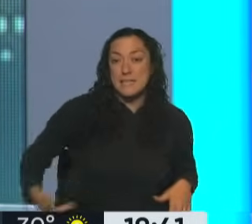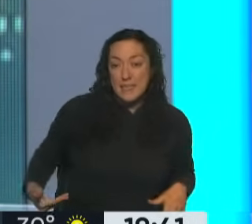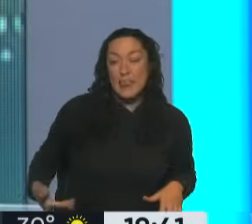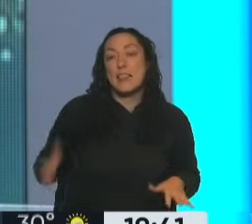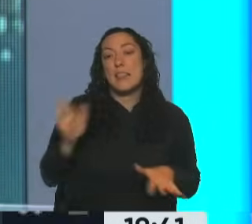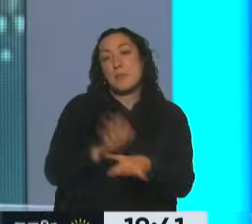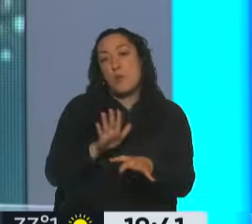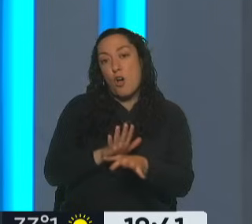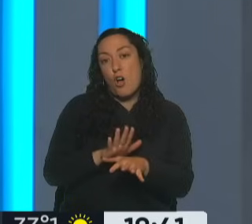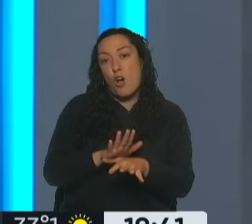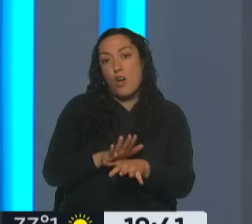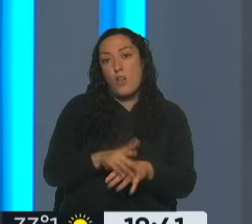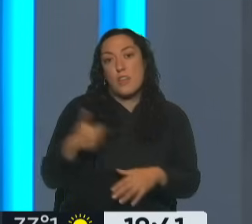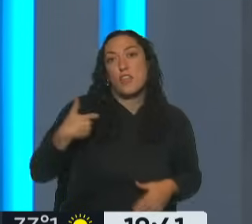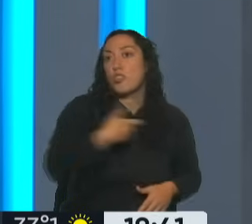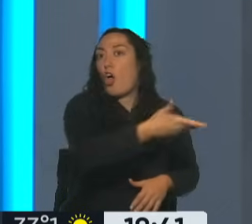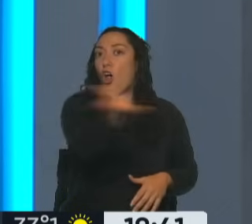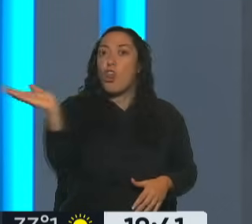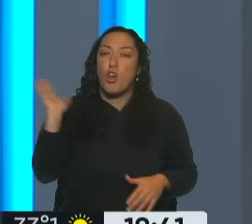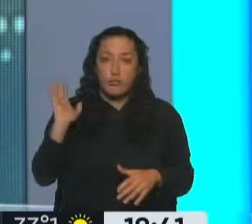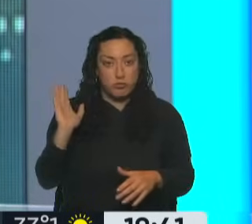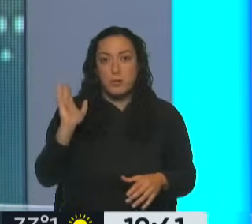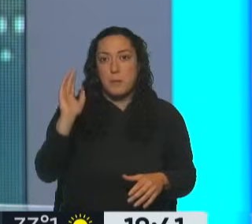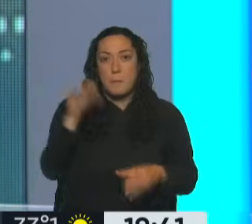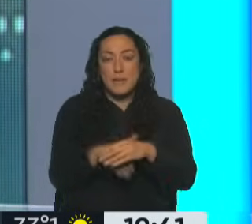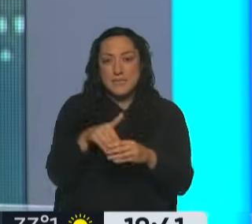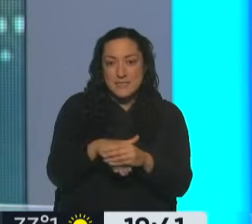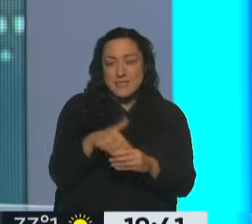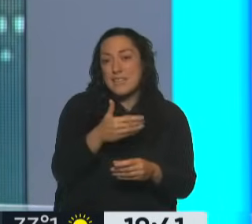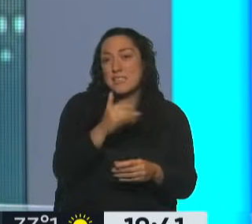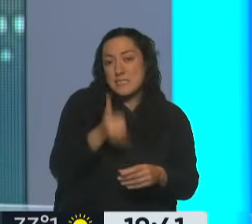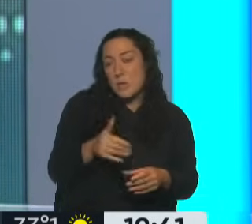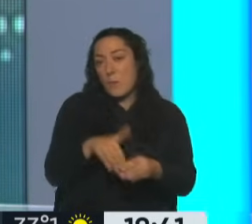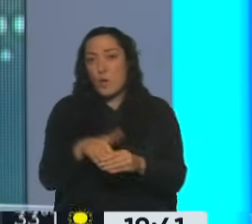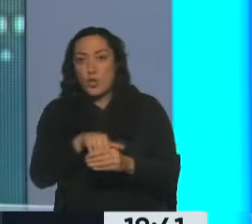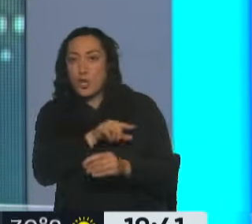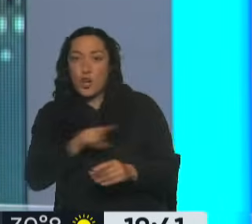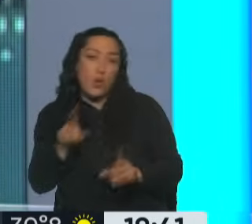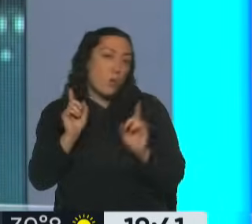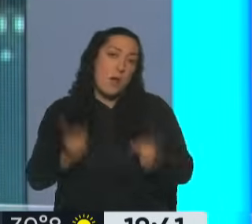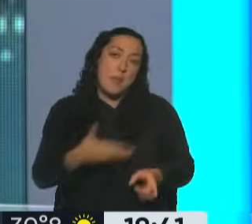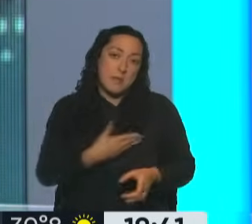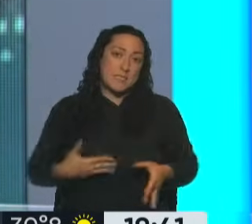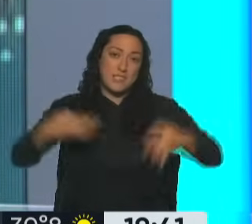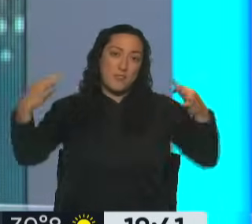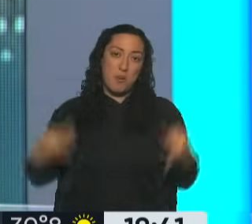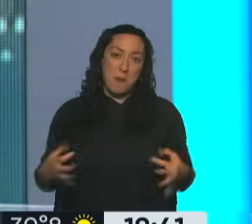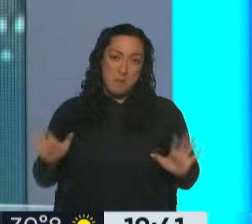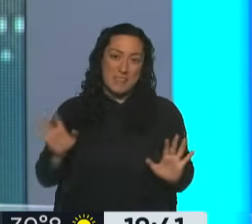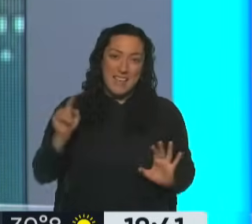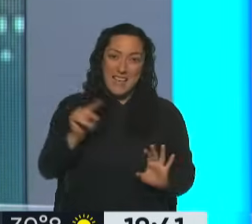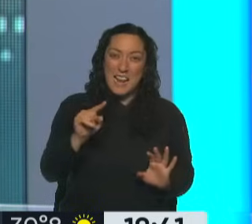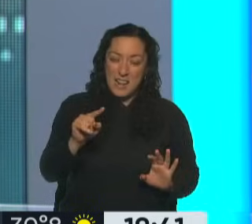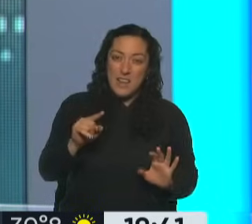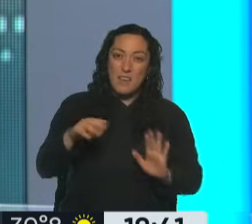y pasa a ser el presidente de todos los que votaron por él, los que no votaron. por lo menos formalmente debería cumplir con